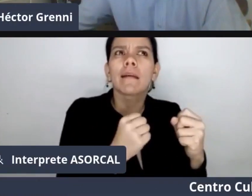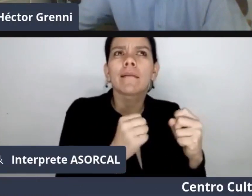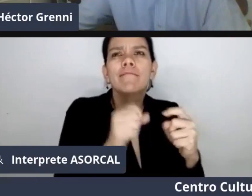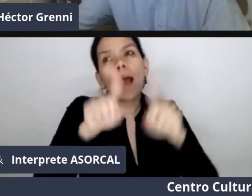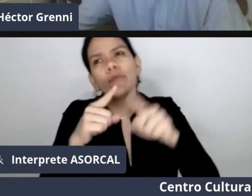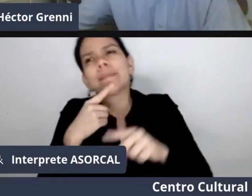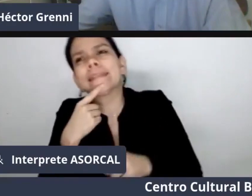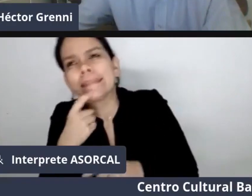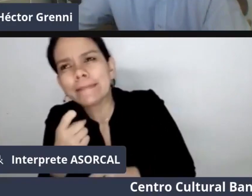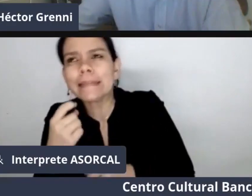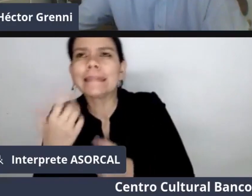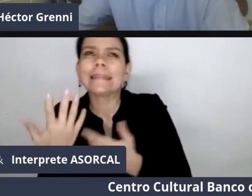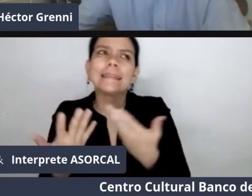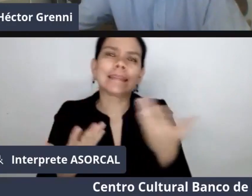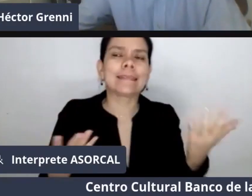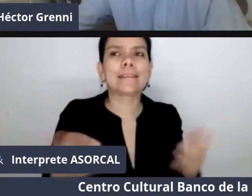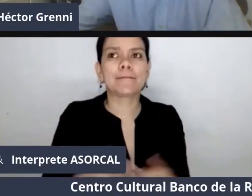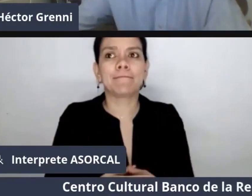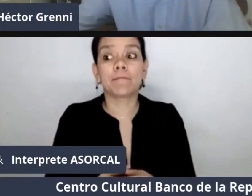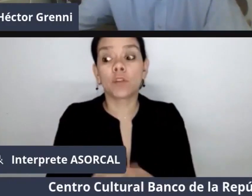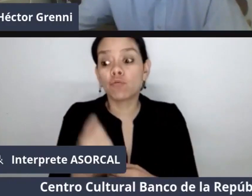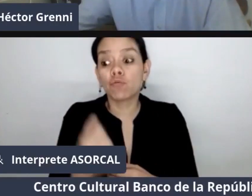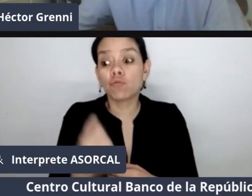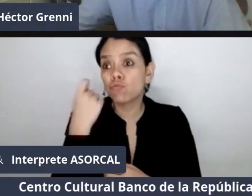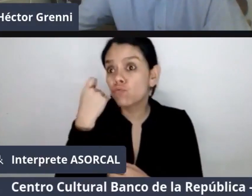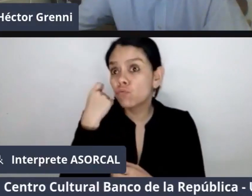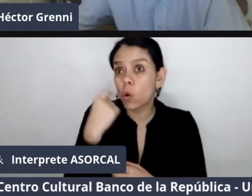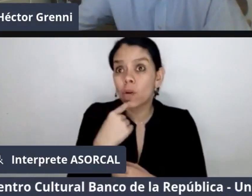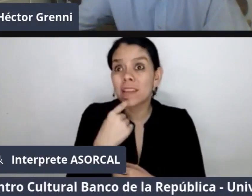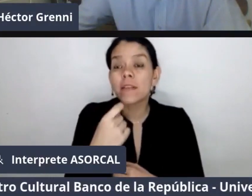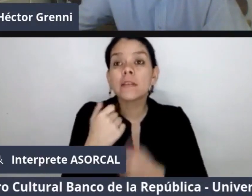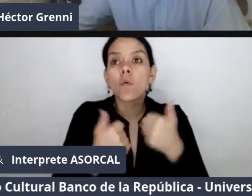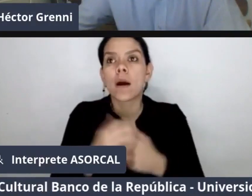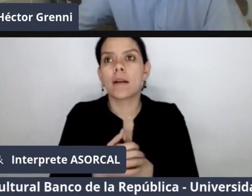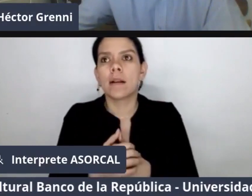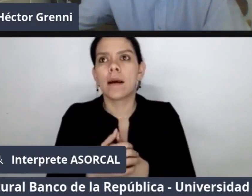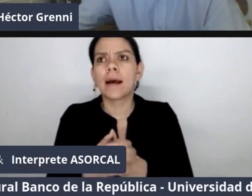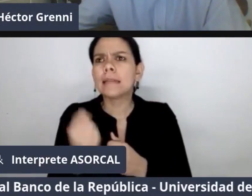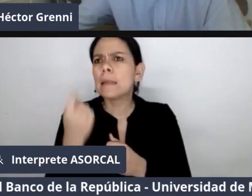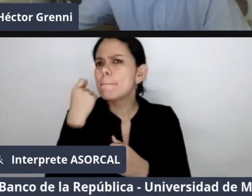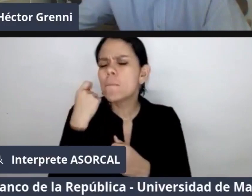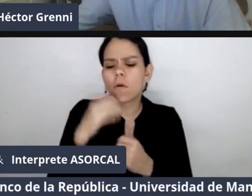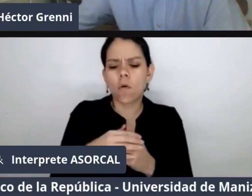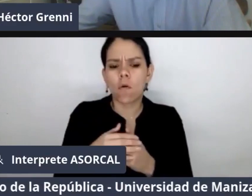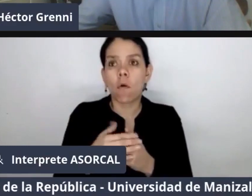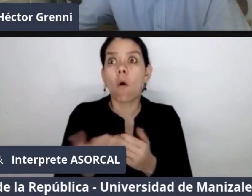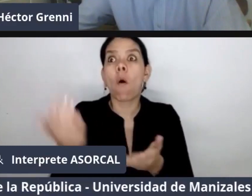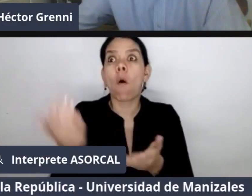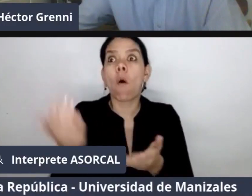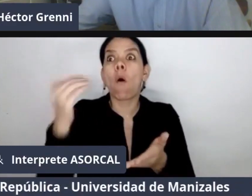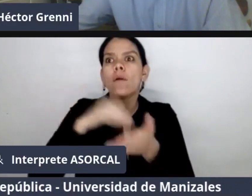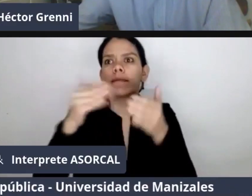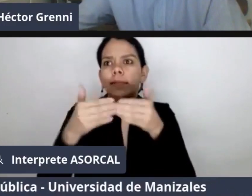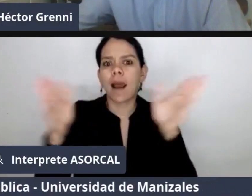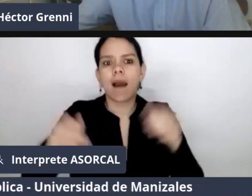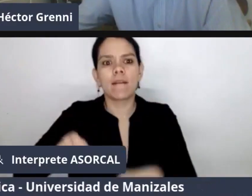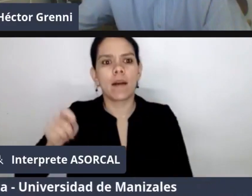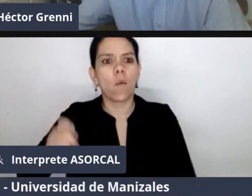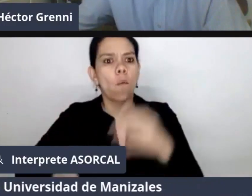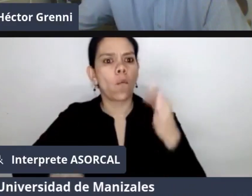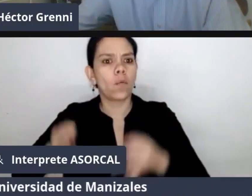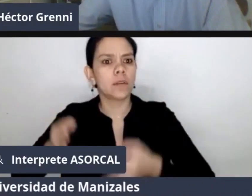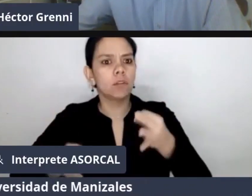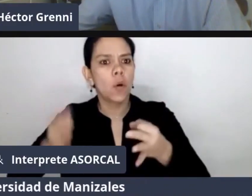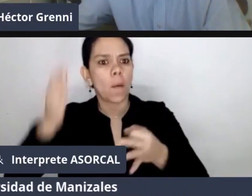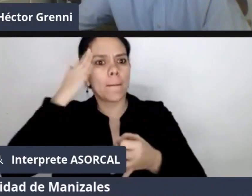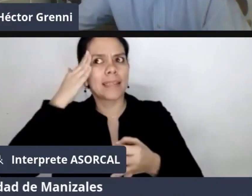es que se ha vuelto a abrir el juicio por la matanza de 1000 personas en el Mozote, pero no se permite